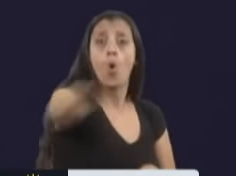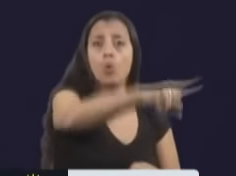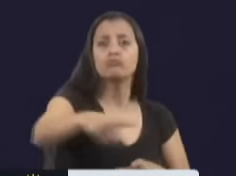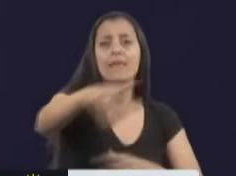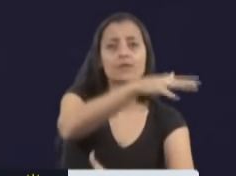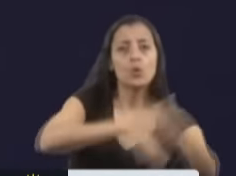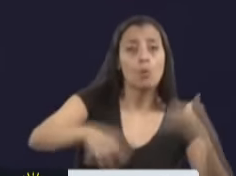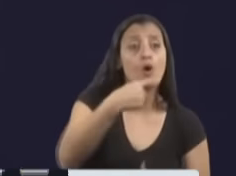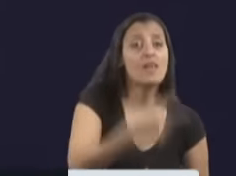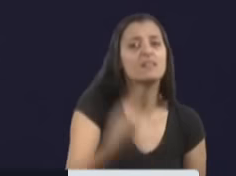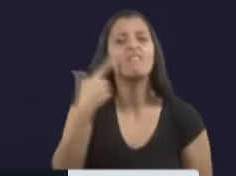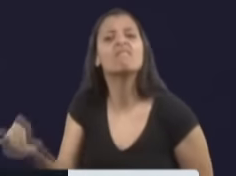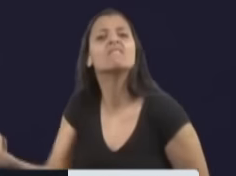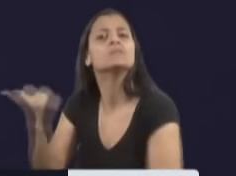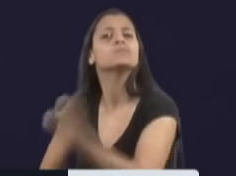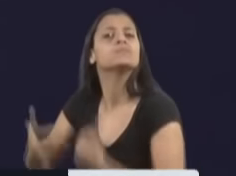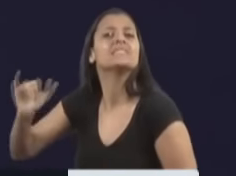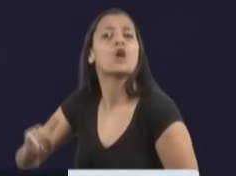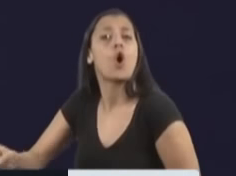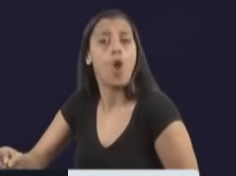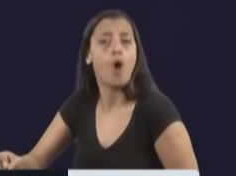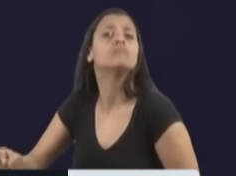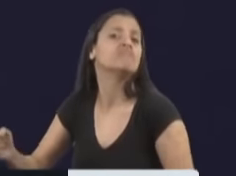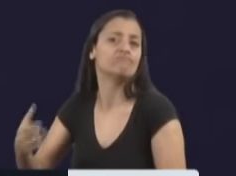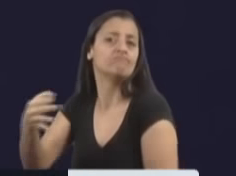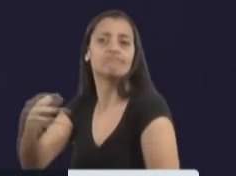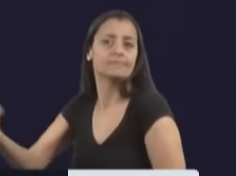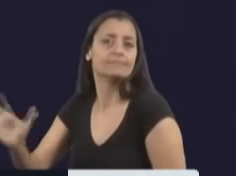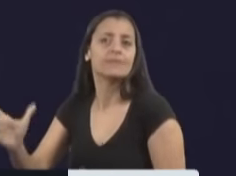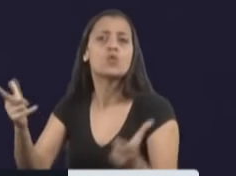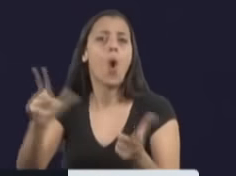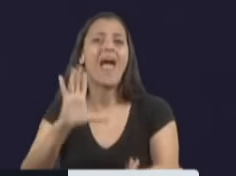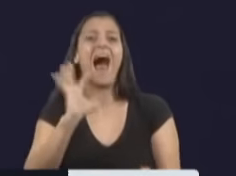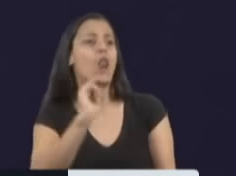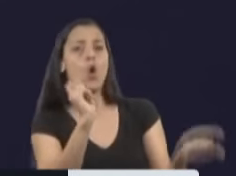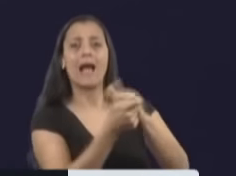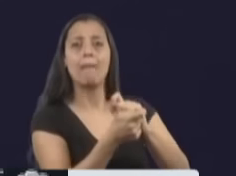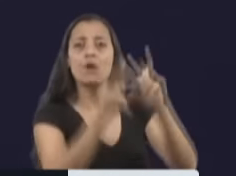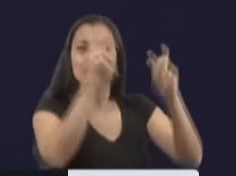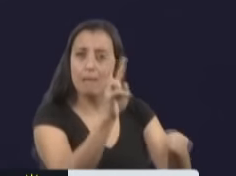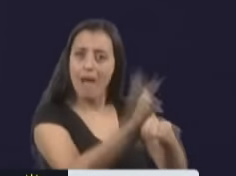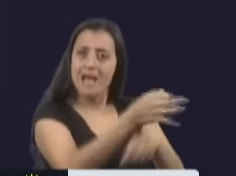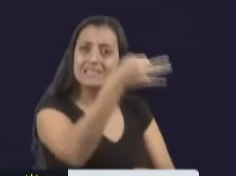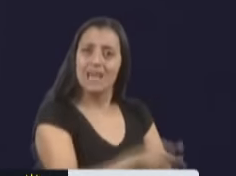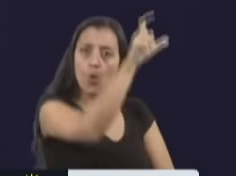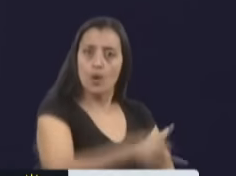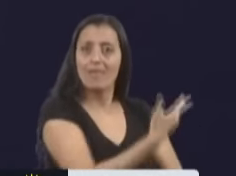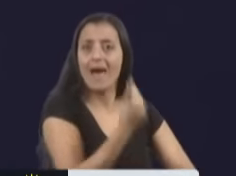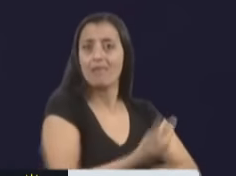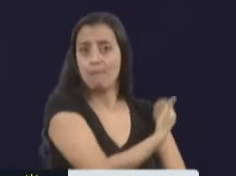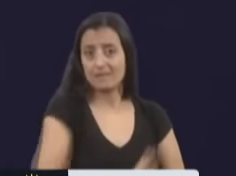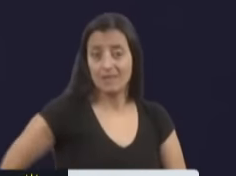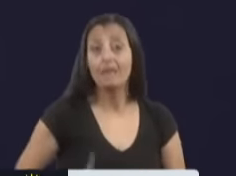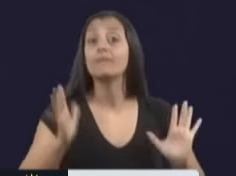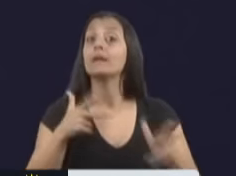algunos colegas de ustedes estaban transmitiendo y efectivamente no hubo ningún cambio en la seguridad del presidente más allá repito de los